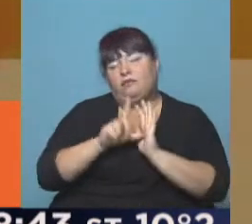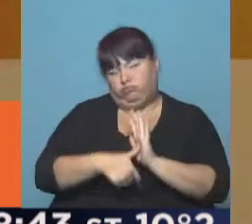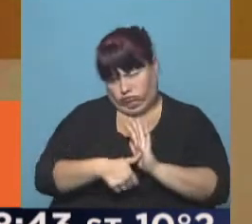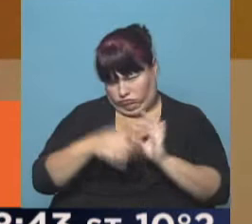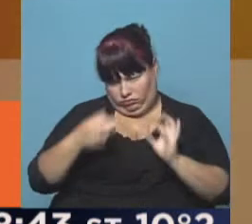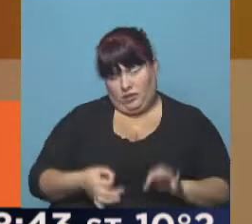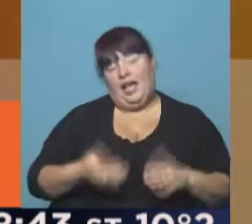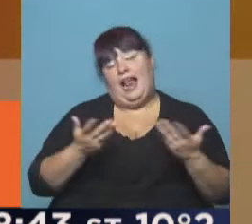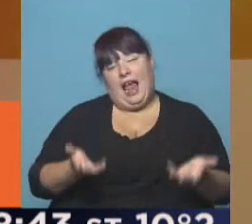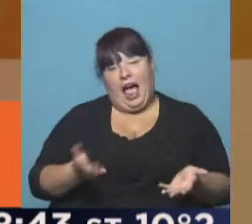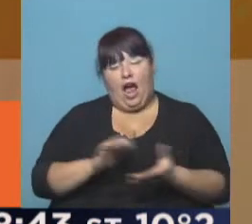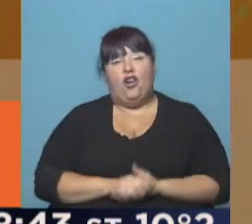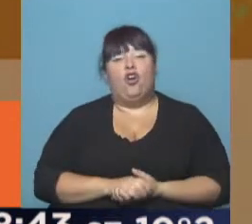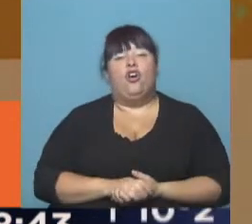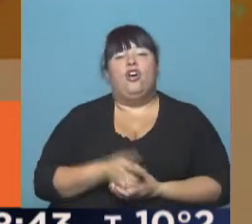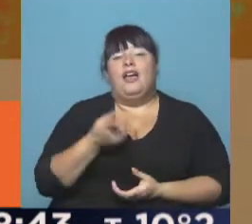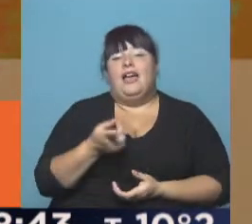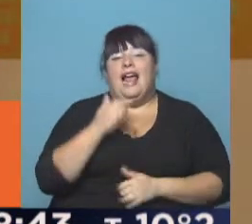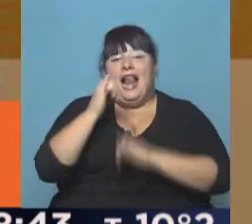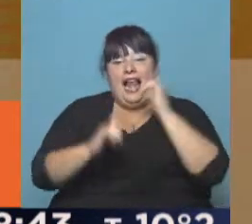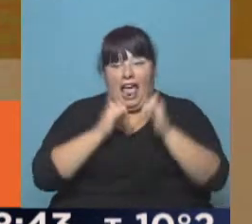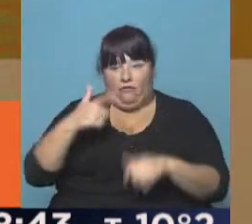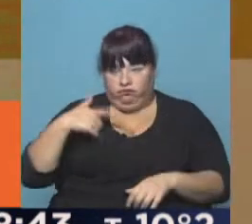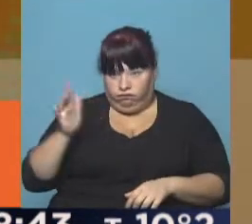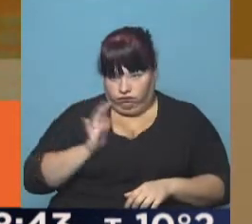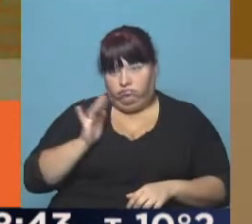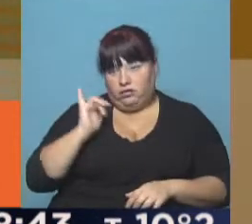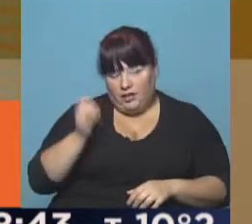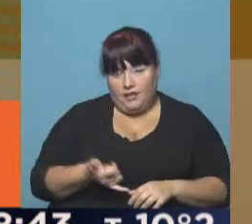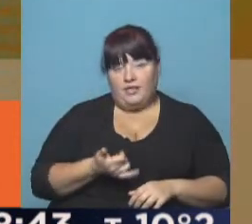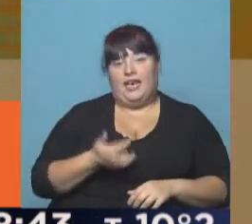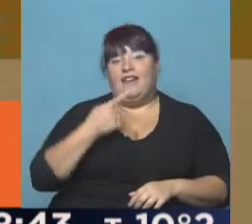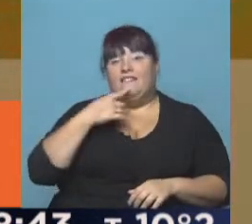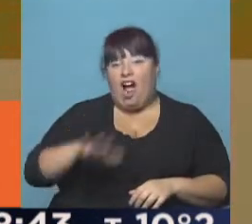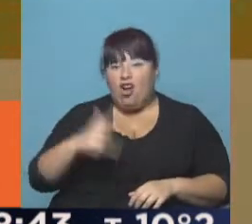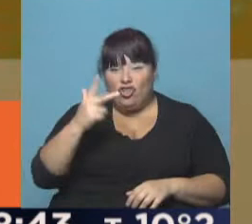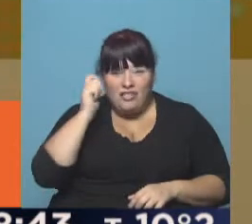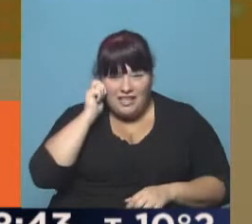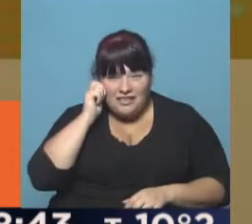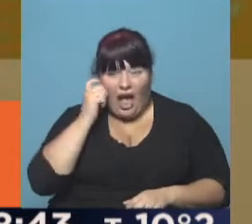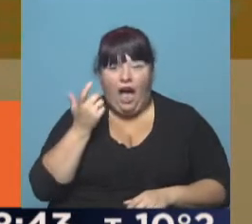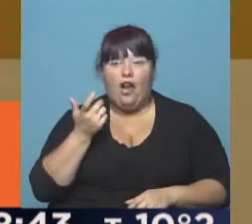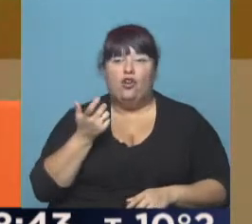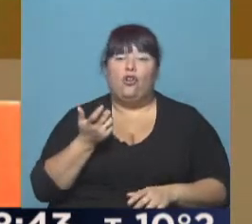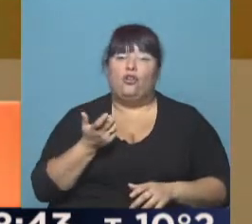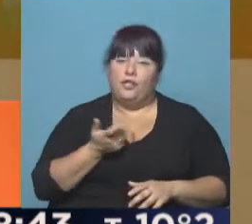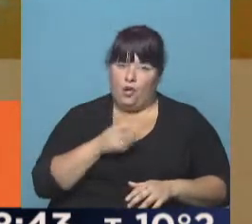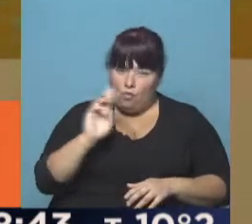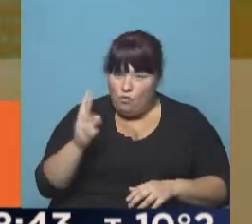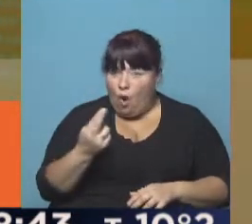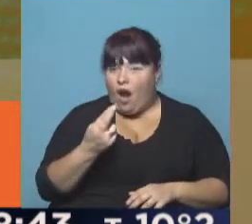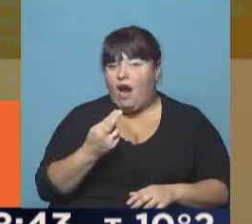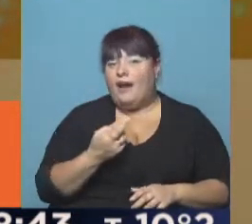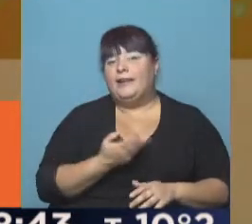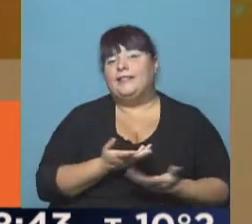por supuesto que los los datos que impactan el chico de 3 años esté muerto